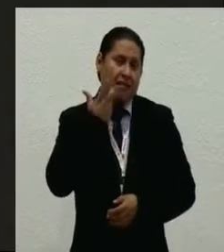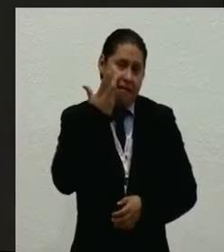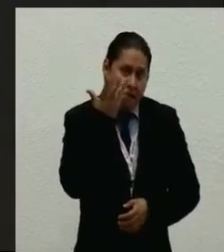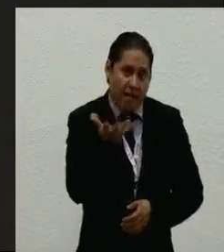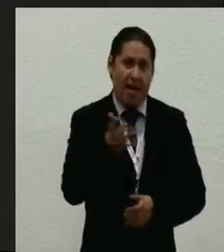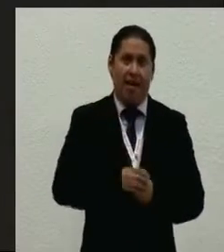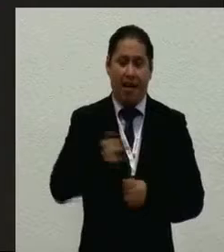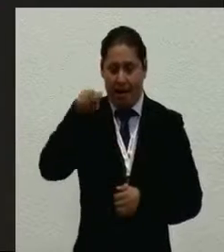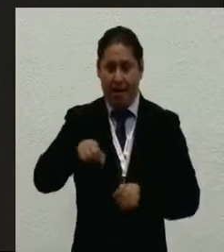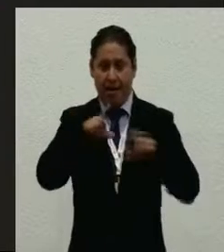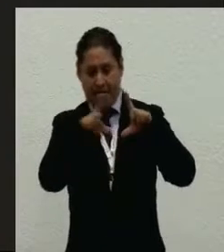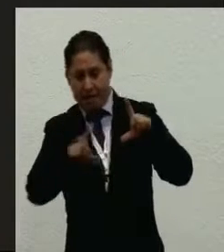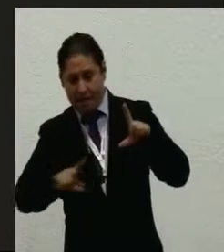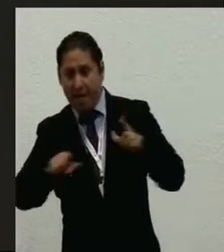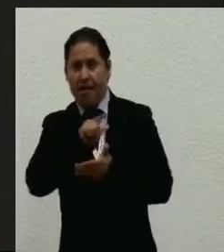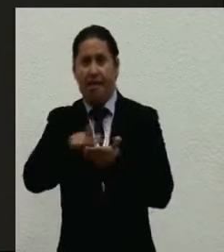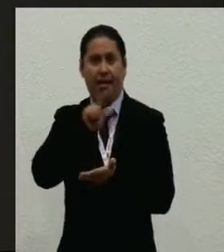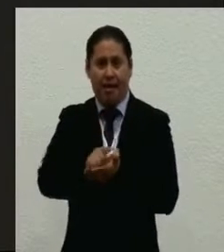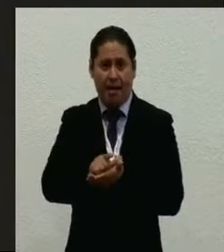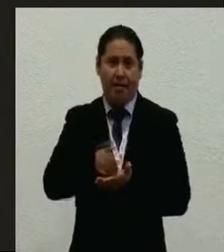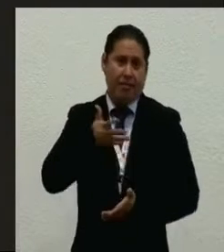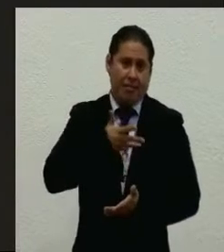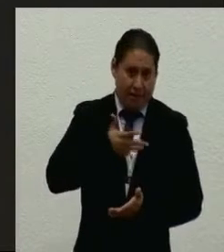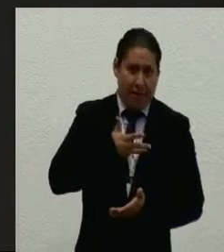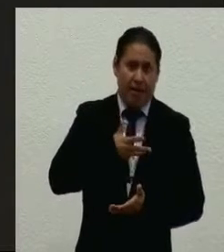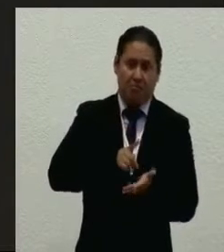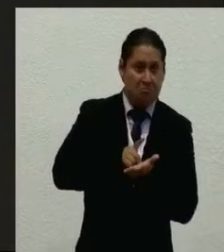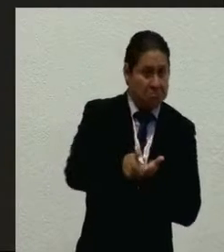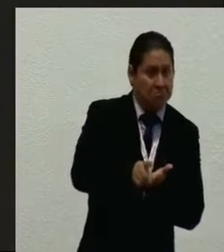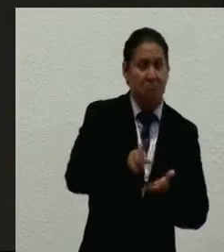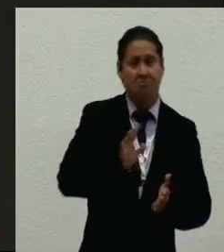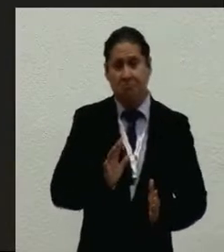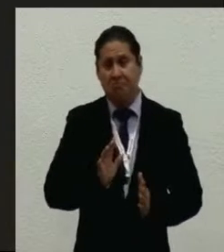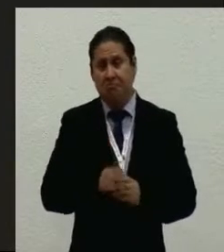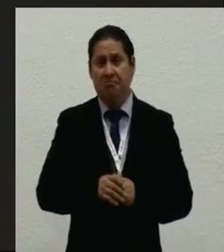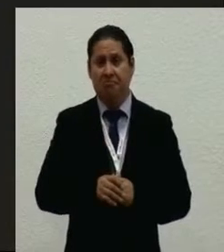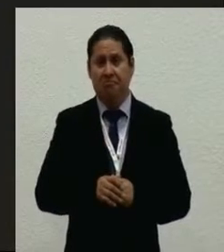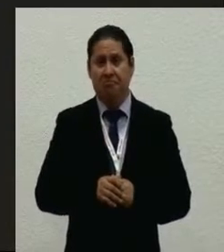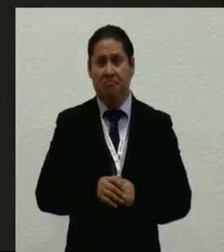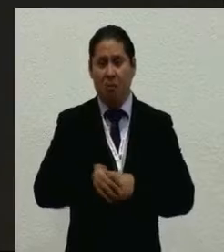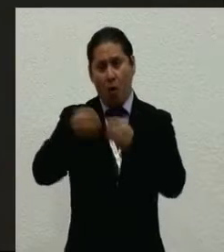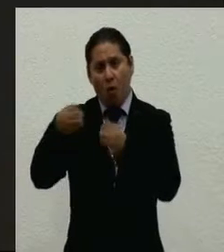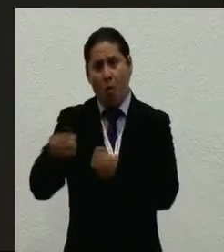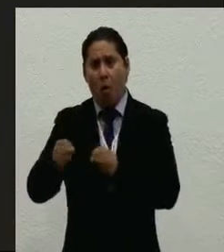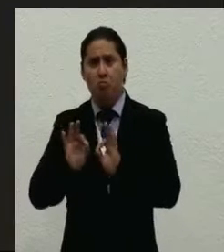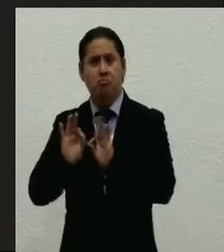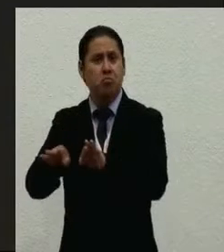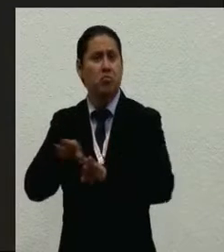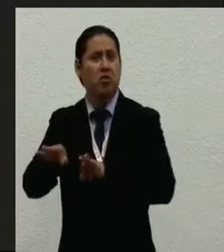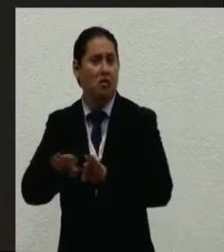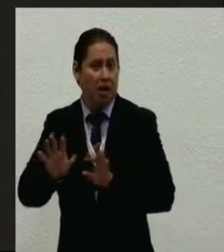esté en territorio mexicano de manera legal, tenga derecho a ocupar